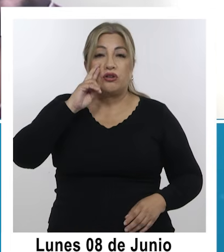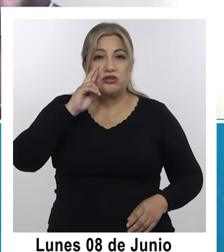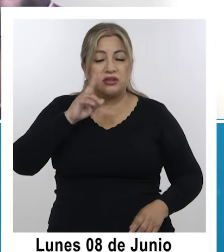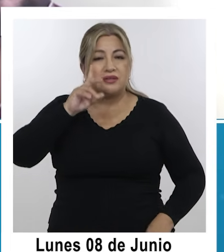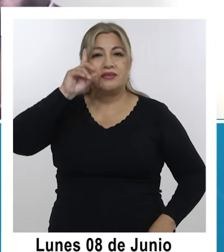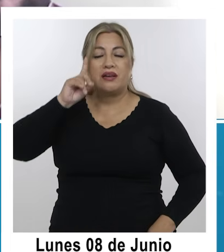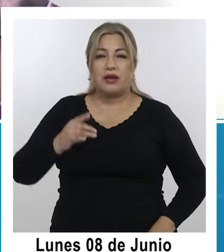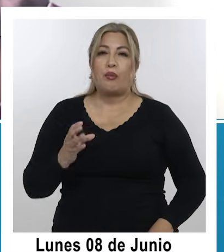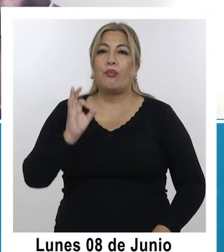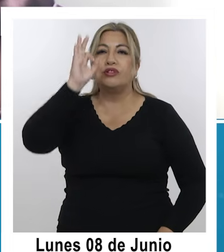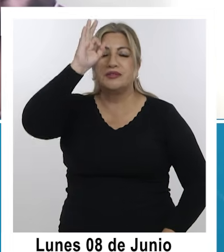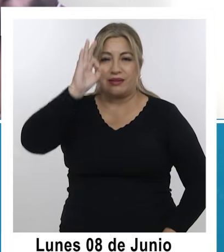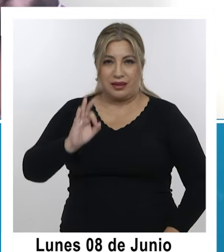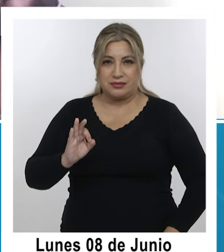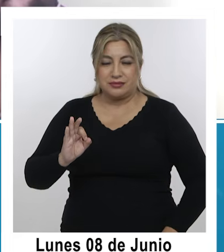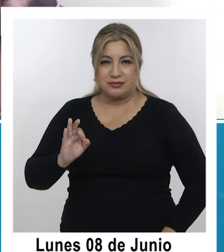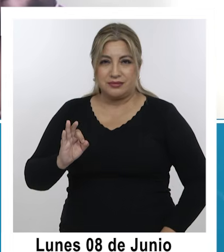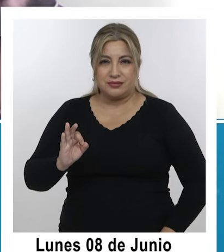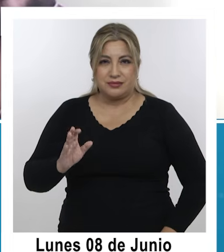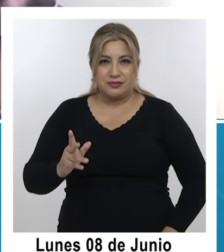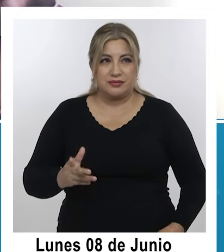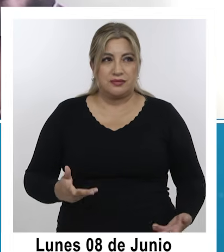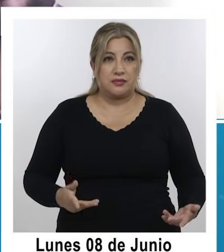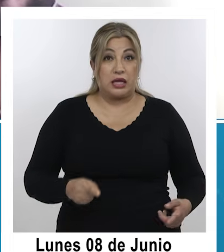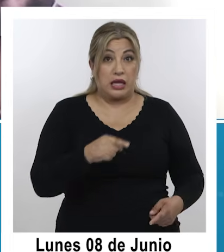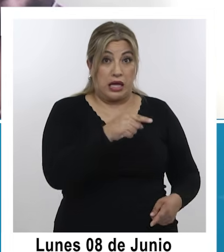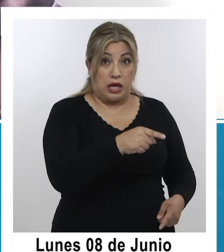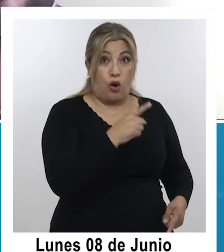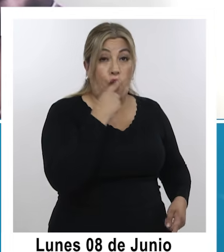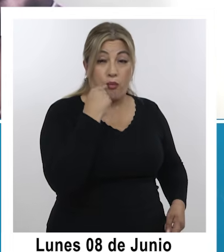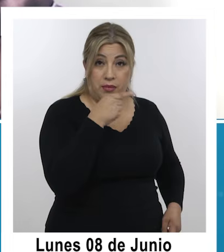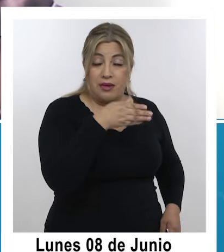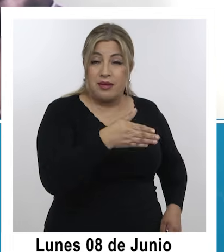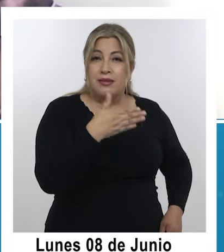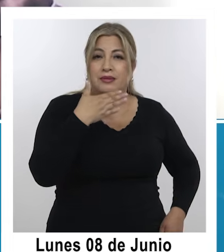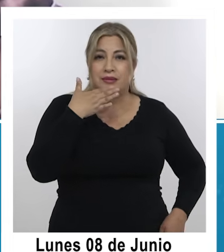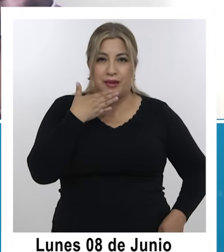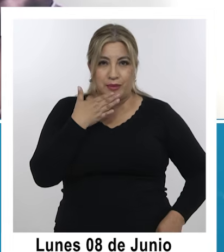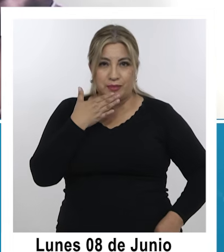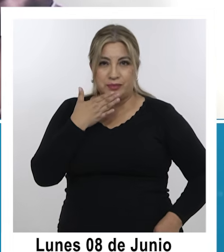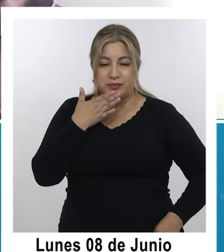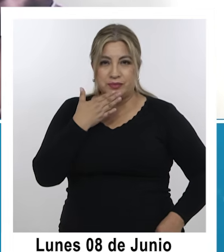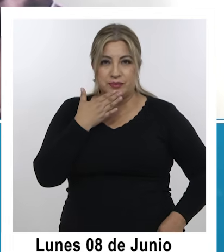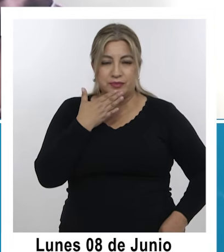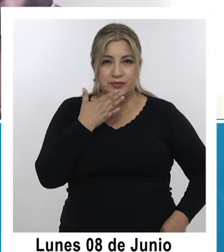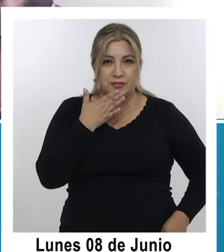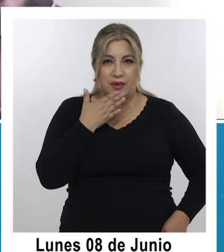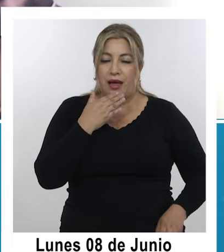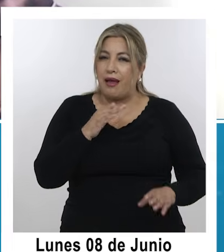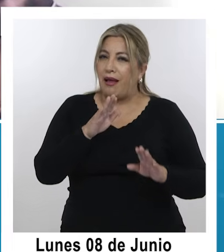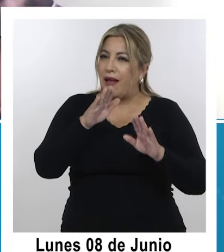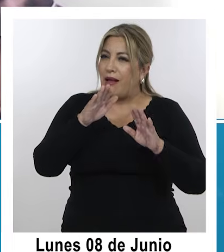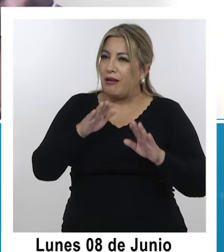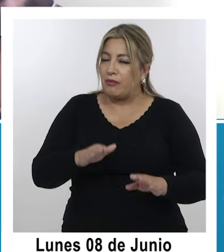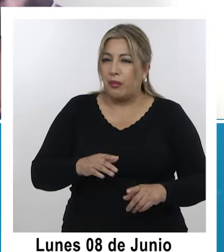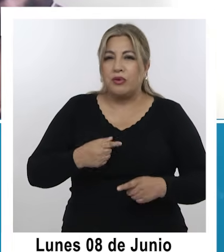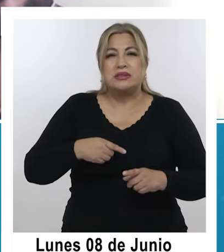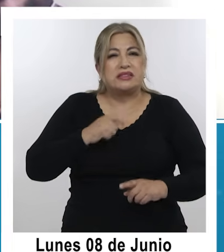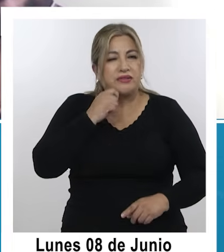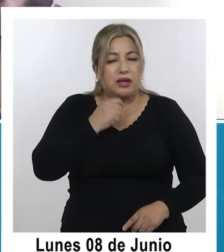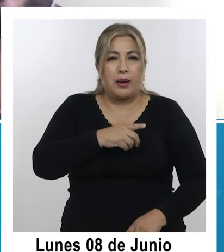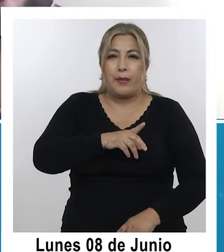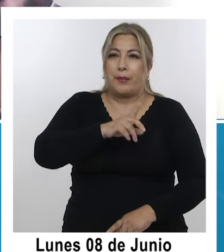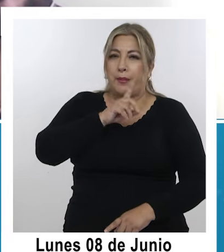resultados. En la vereda del frente, Sánchez también ha ido por ese mismo camino, a exhortar,